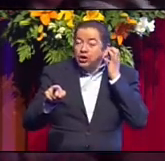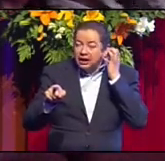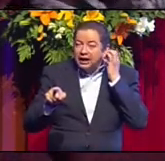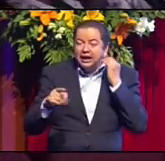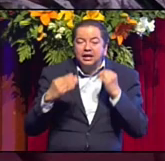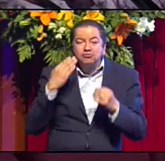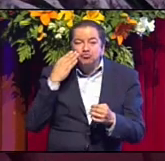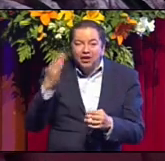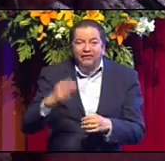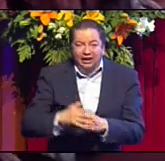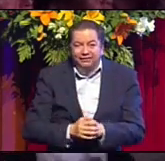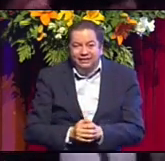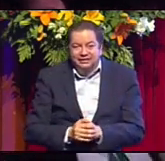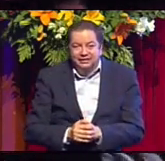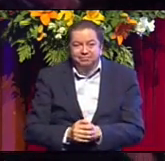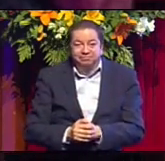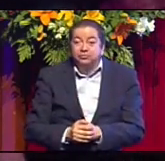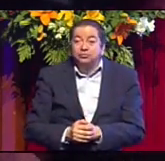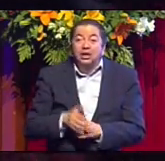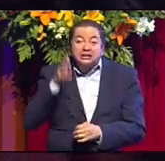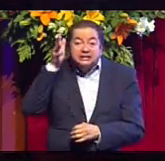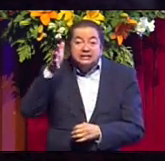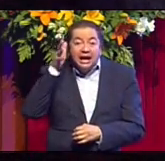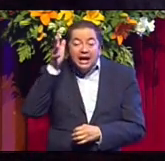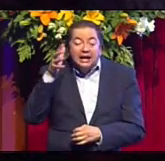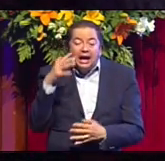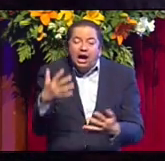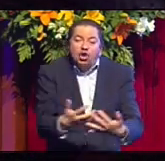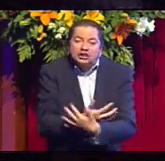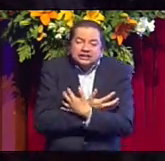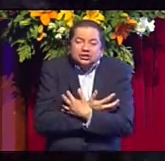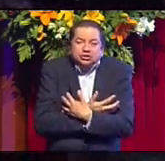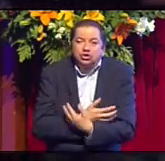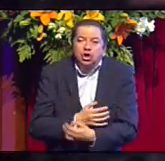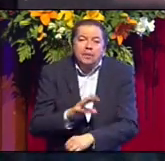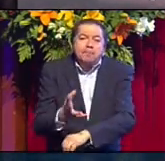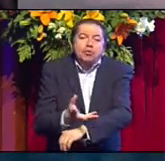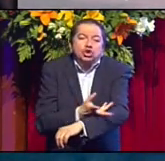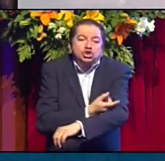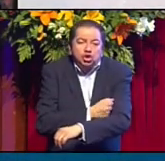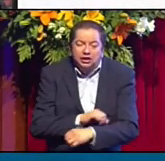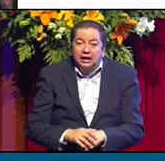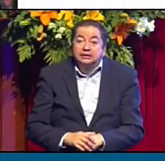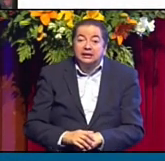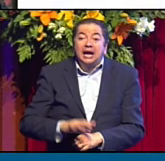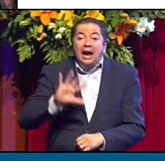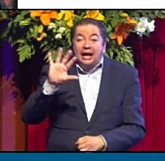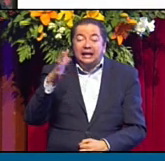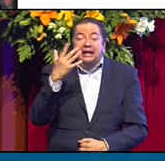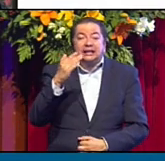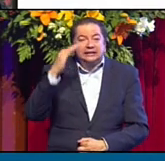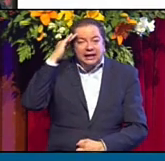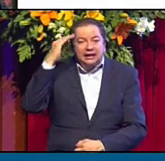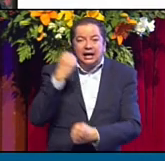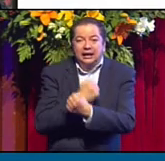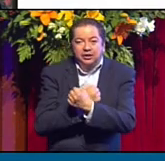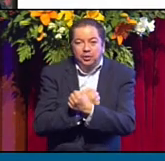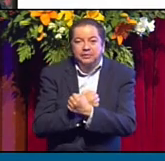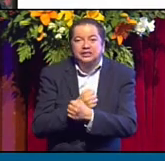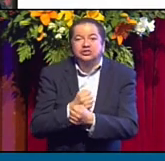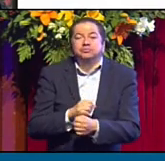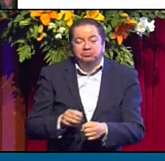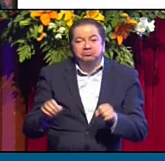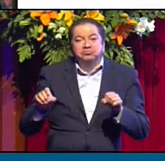beneficiadas. Realizamos una charla de contención emocional, la primera acogida, en la quinta comisaría. ¿A quién? A mujeres, no a varones.